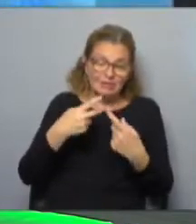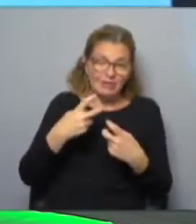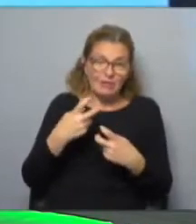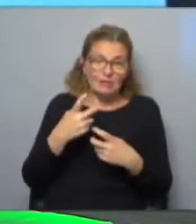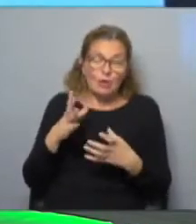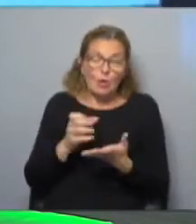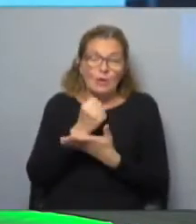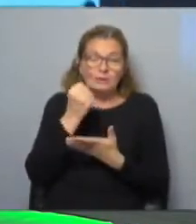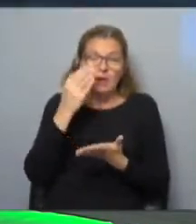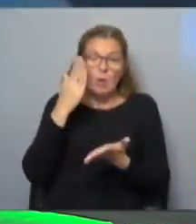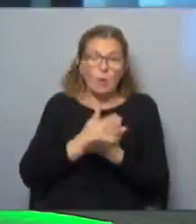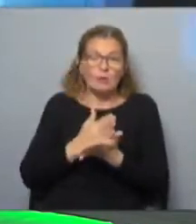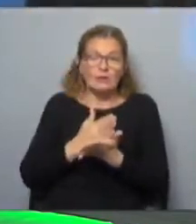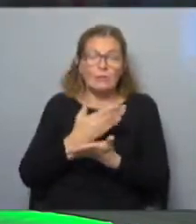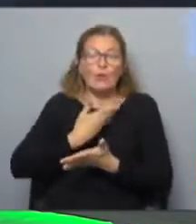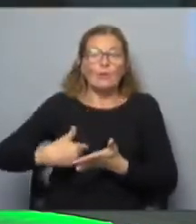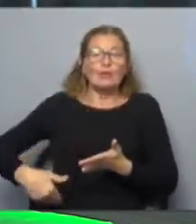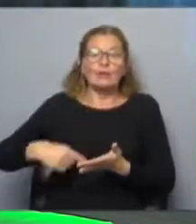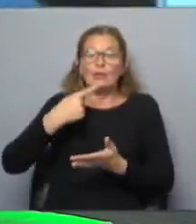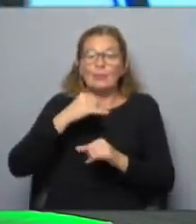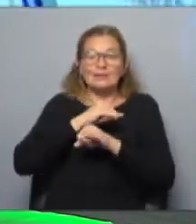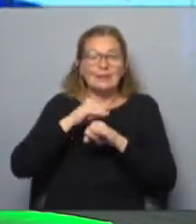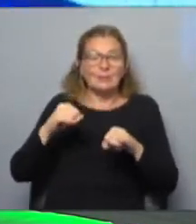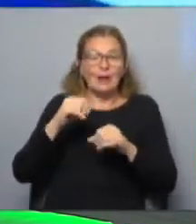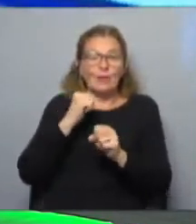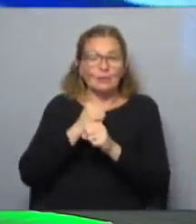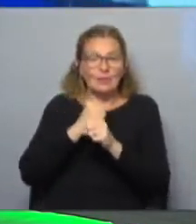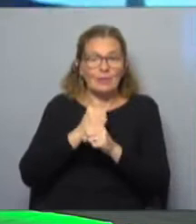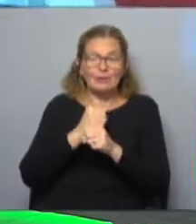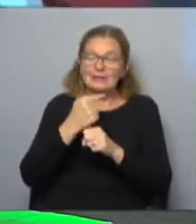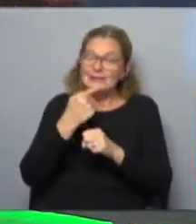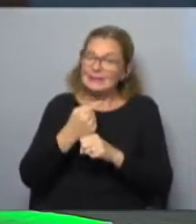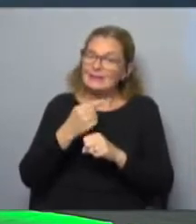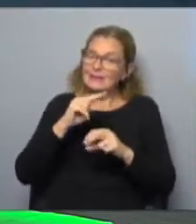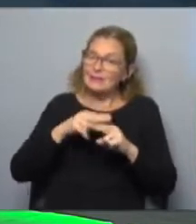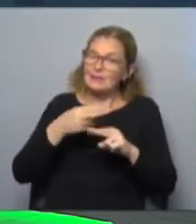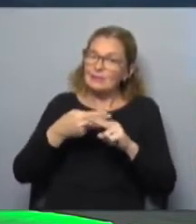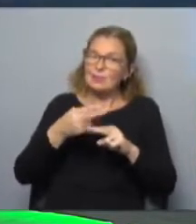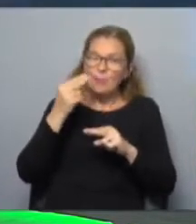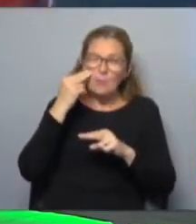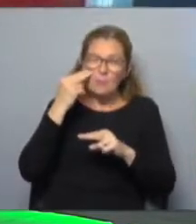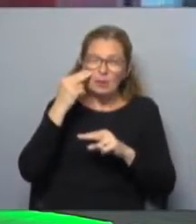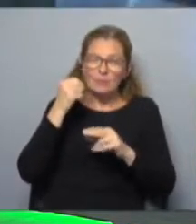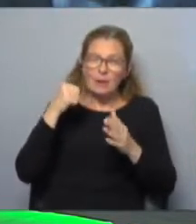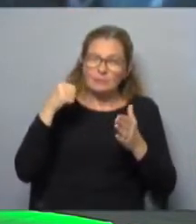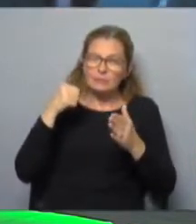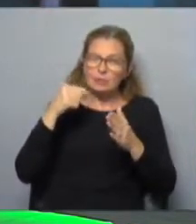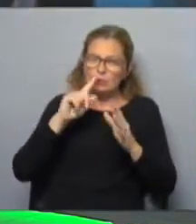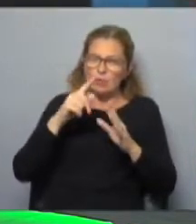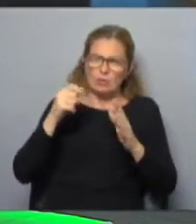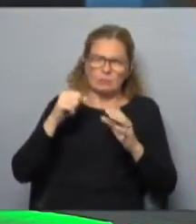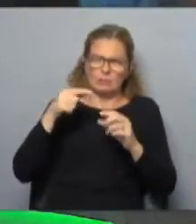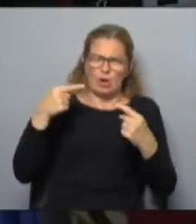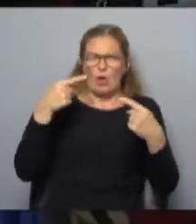que no se encuentre al último no se va a terminar con los trabajos y siguen insistiendo en que se trató de un accidente y no de un atentado.